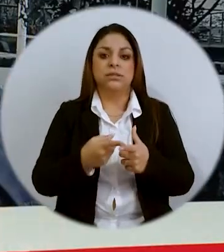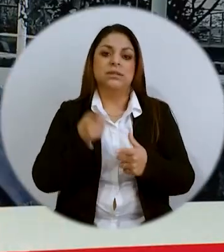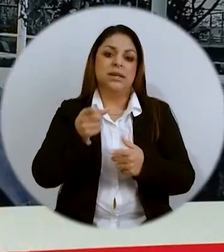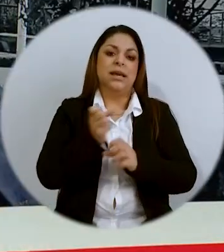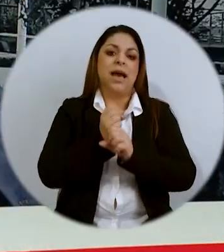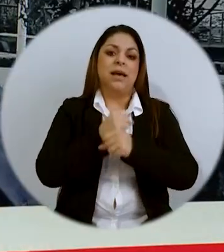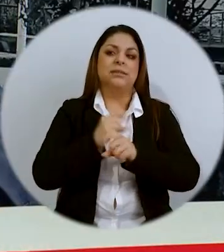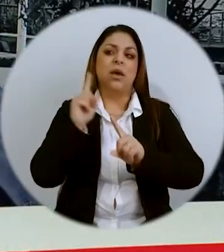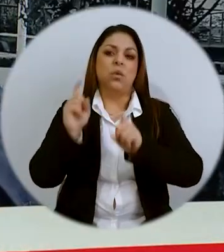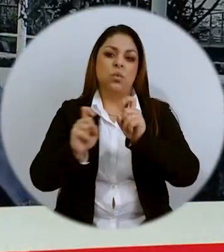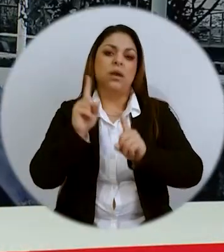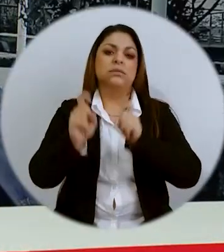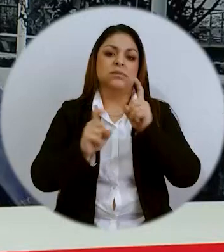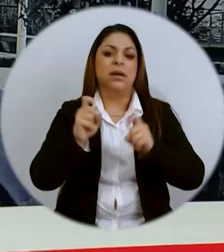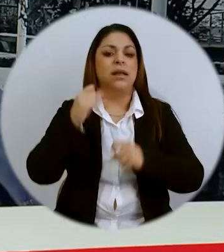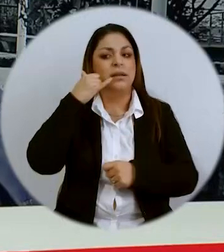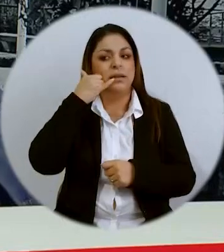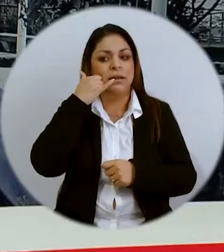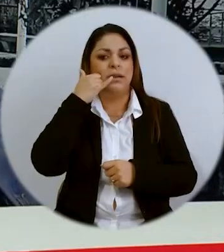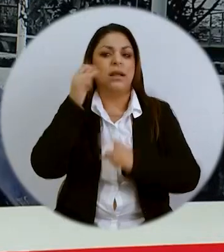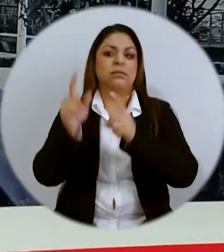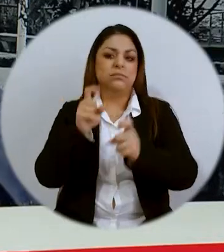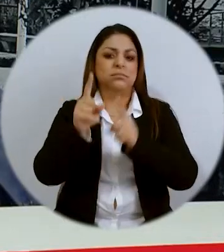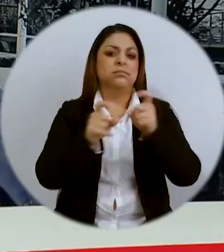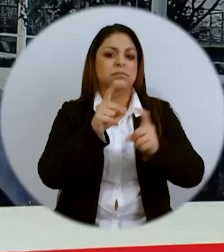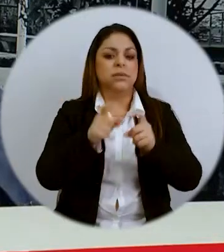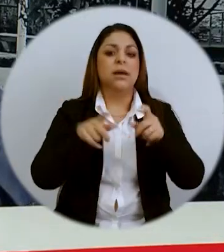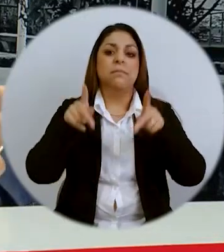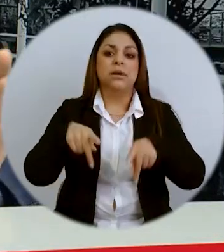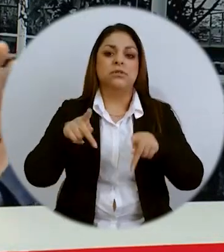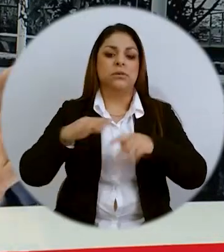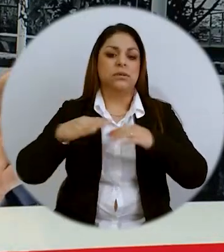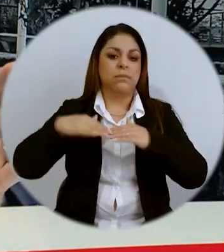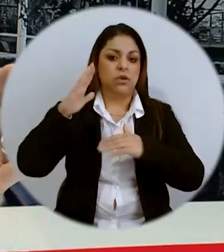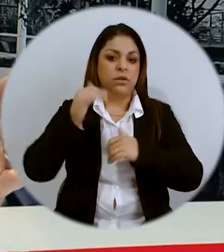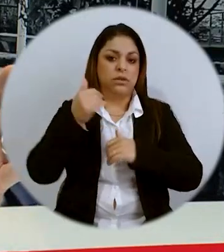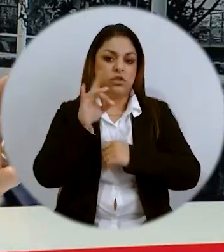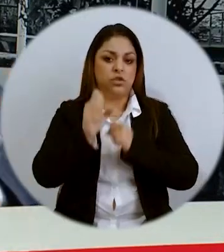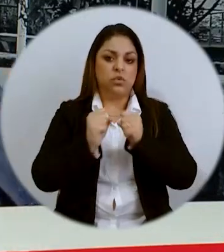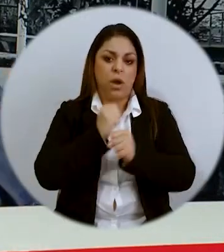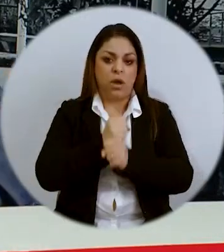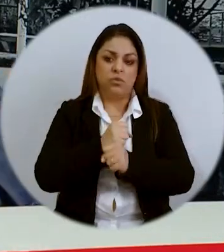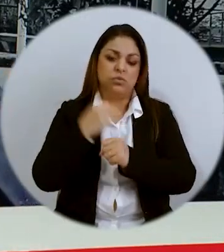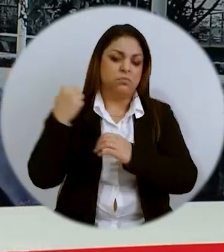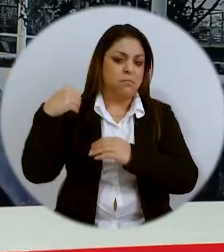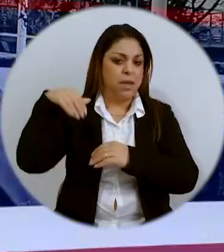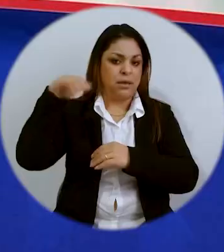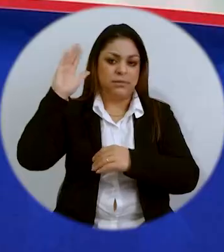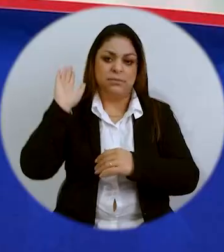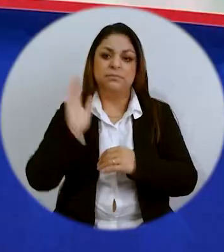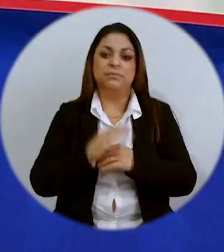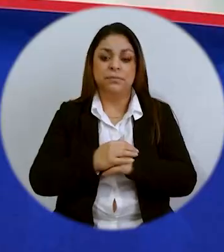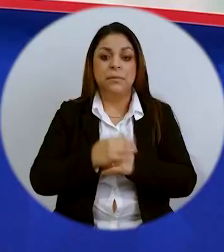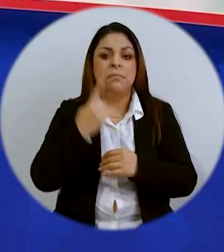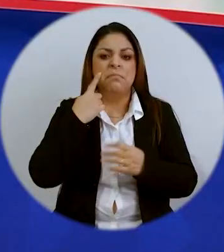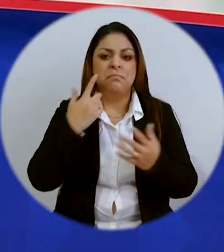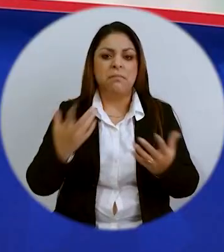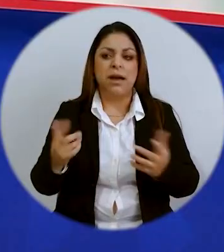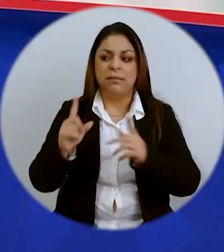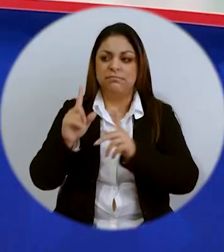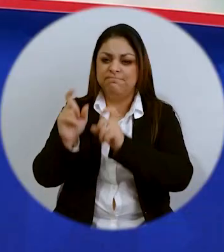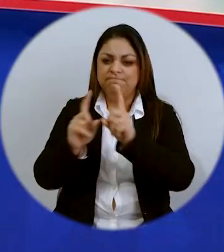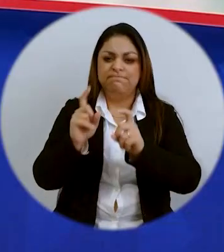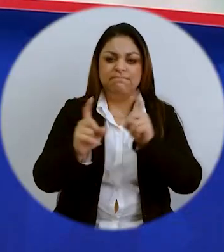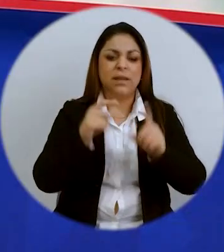se hace estas encuestas a personas mayor de 18 años o más para